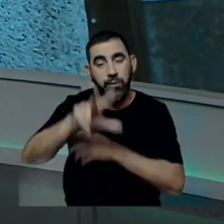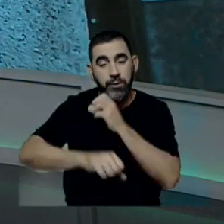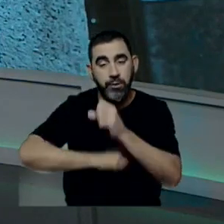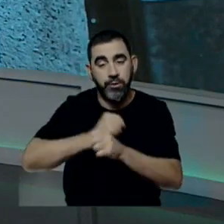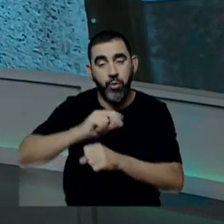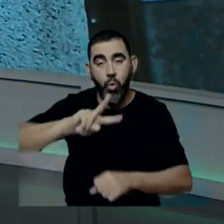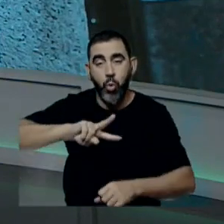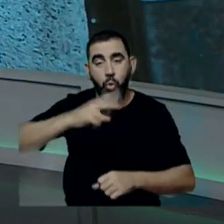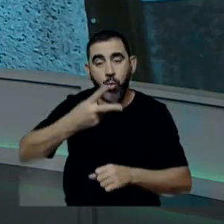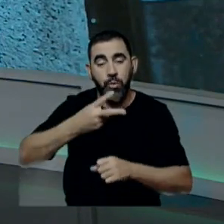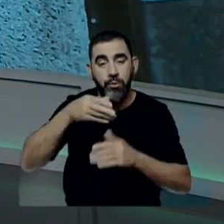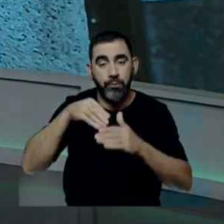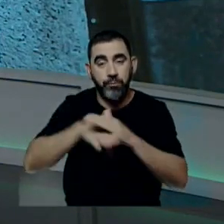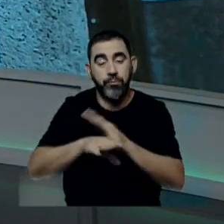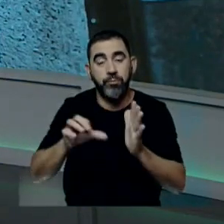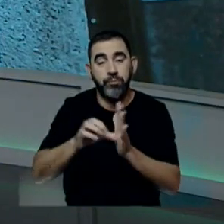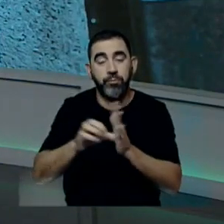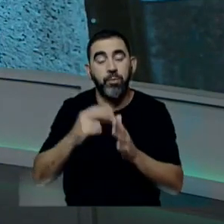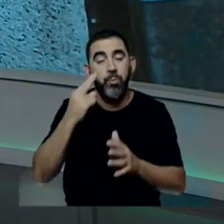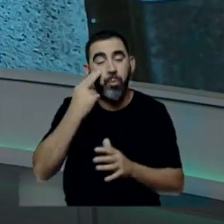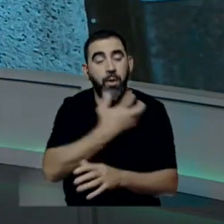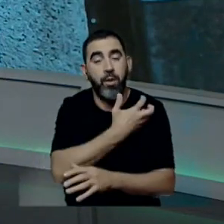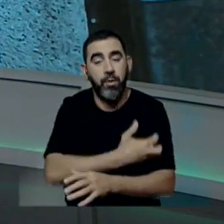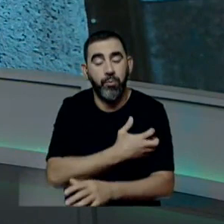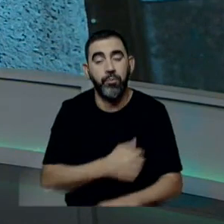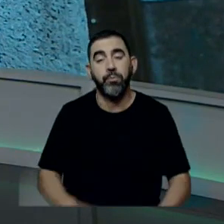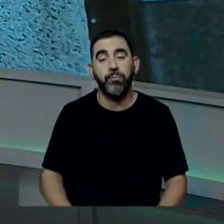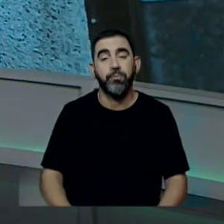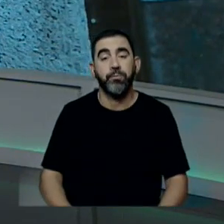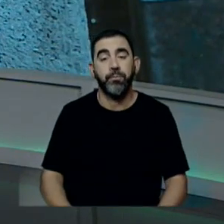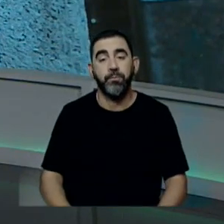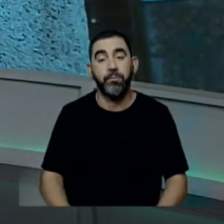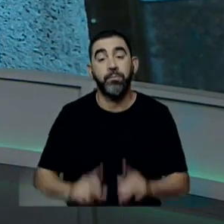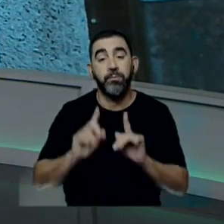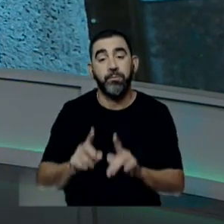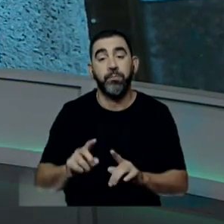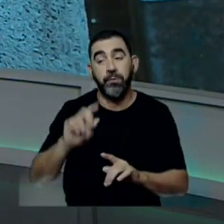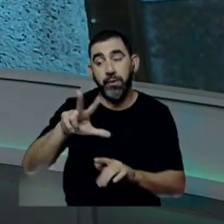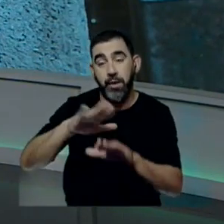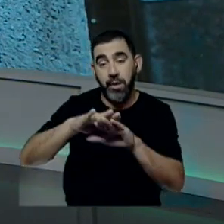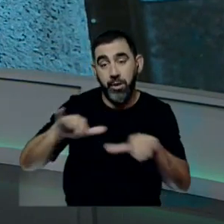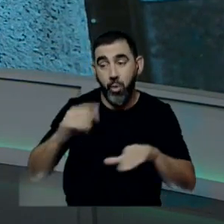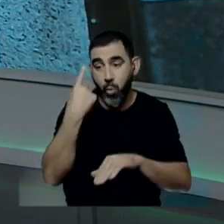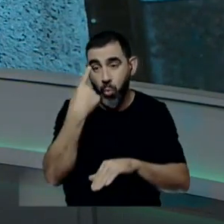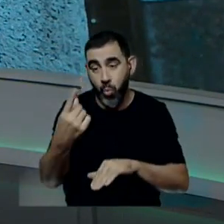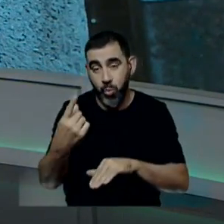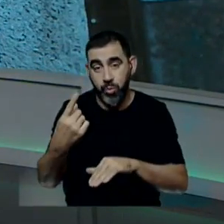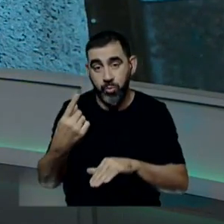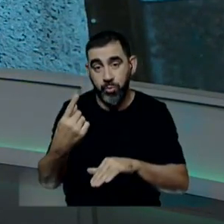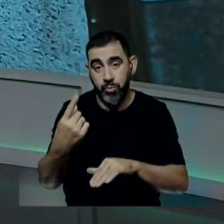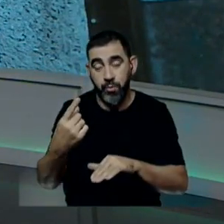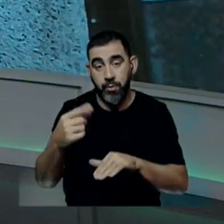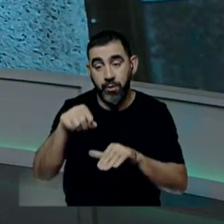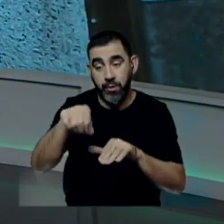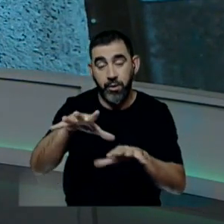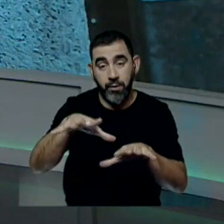se duplicó el ingreso al sistema por causal de pobreza. Además, 1 de cada 3 niños y niñas y adolescentes que vive